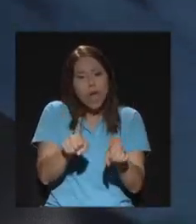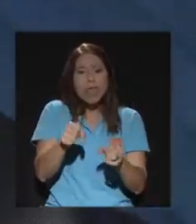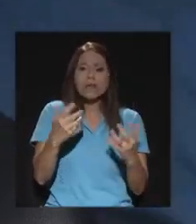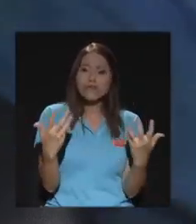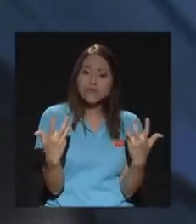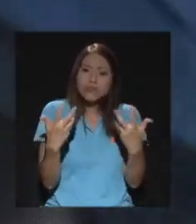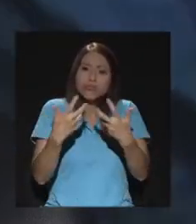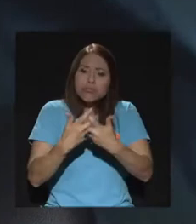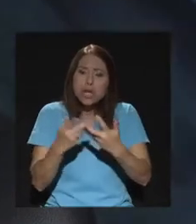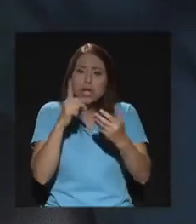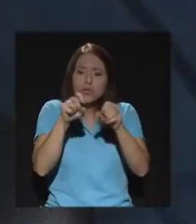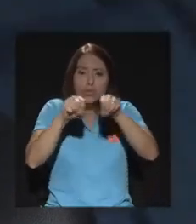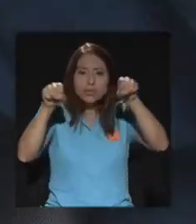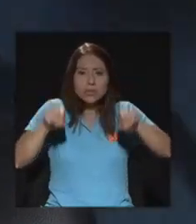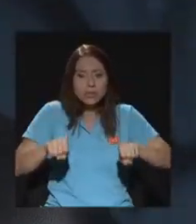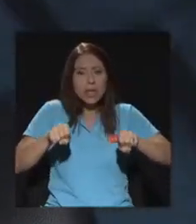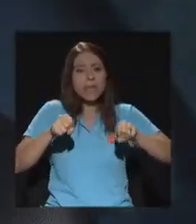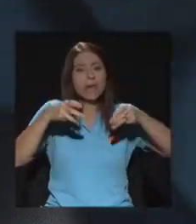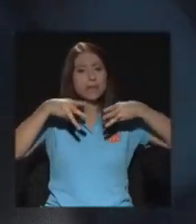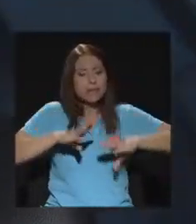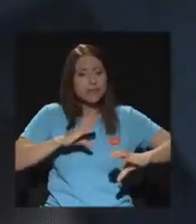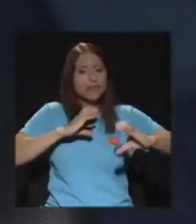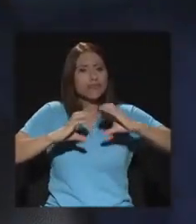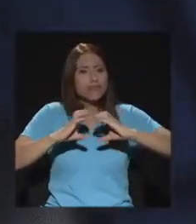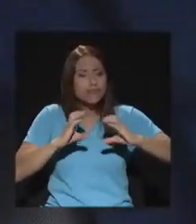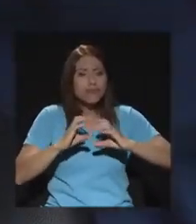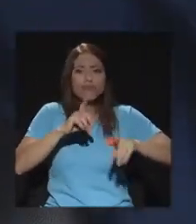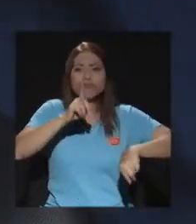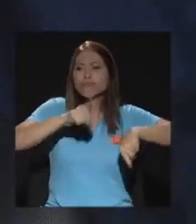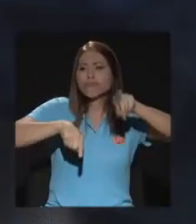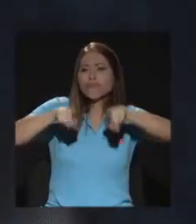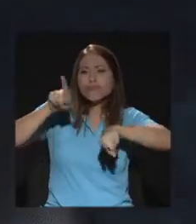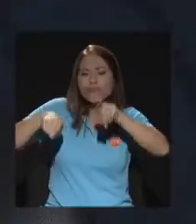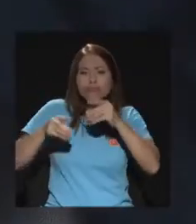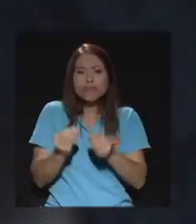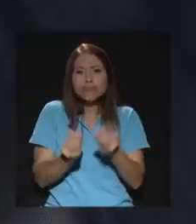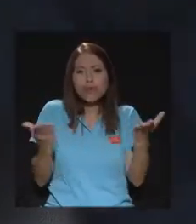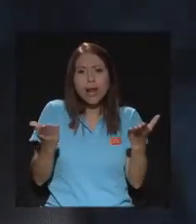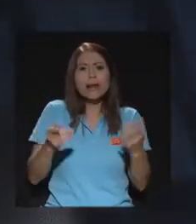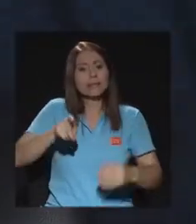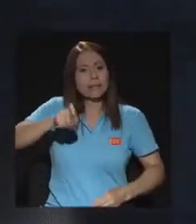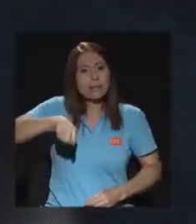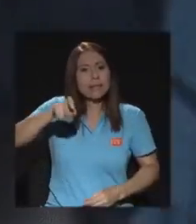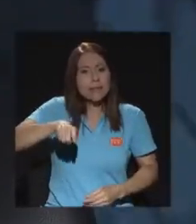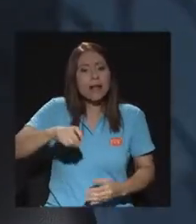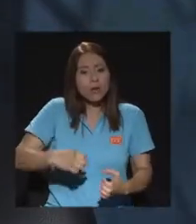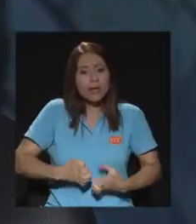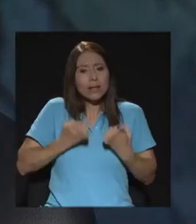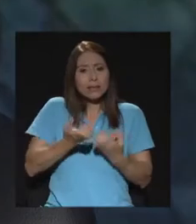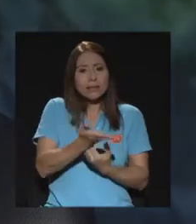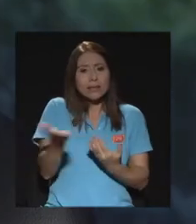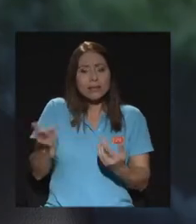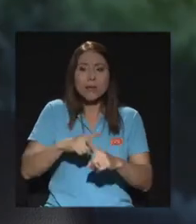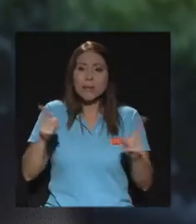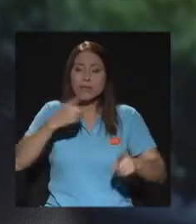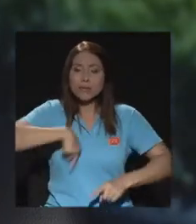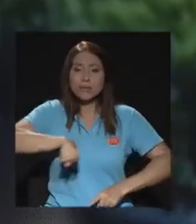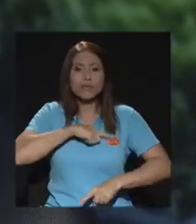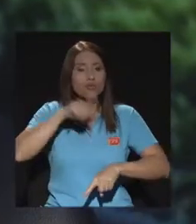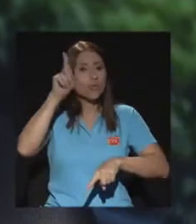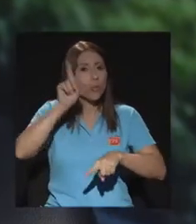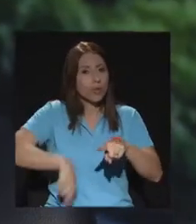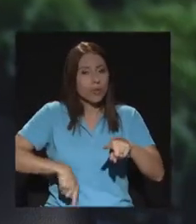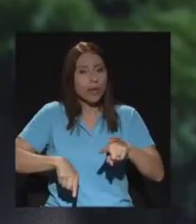sistema mediático diverso, plural. Es necesario que existan, pero no podríamos como